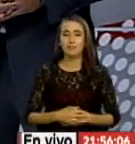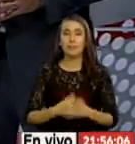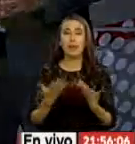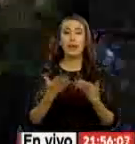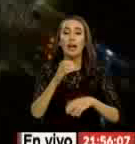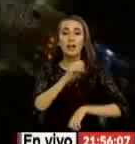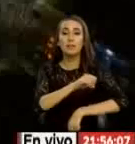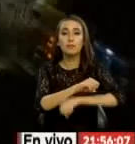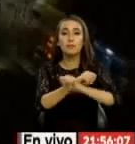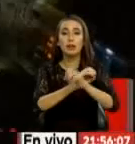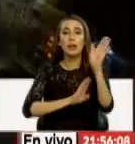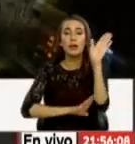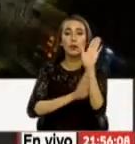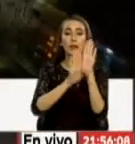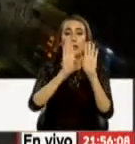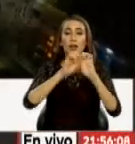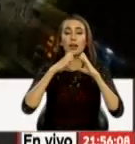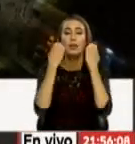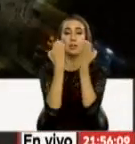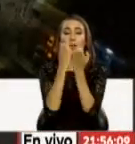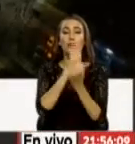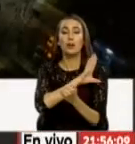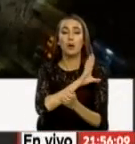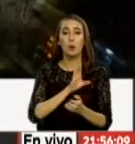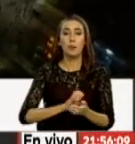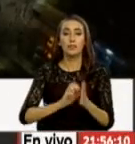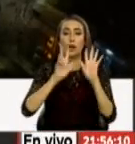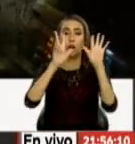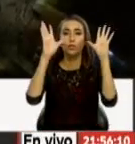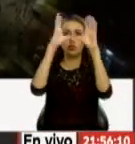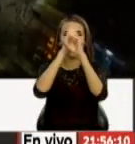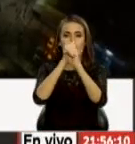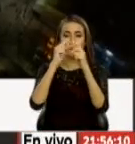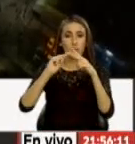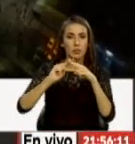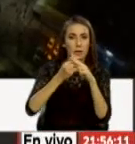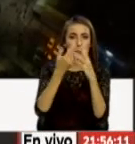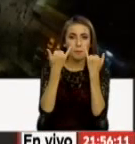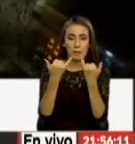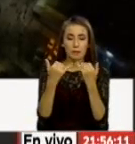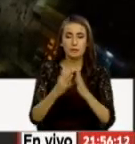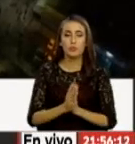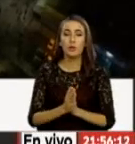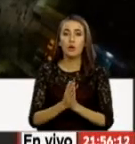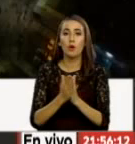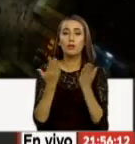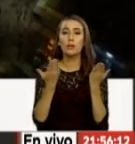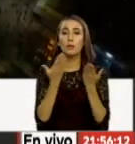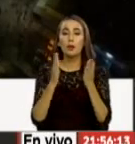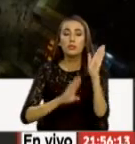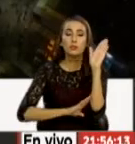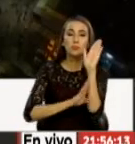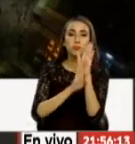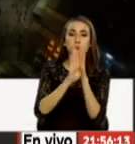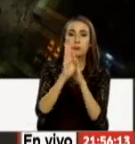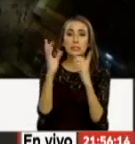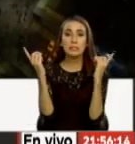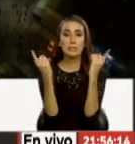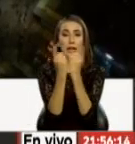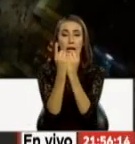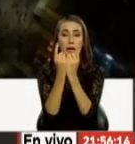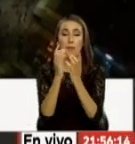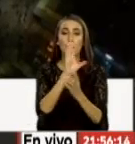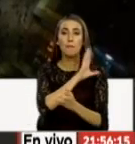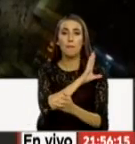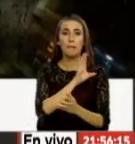del Astillero se desarrolló en el estadio George Capwell. 20 horas se desarrolló el partido. Acá está el escenario donde se desarrolló pues aquel encuentro donde Emelec